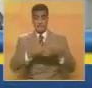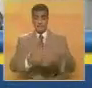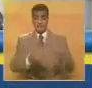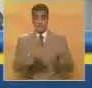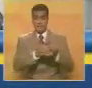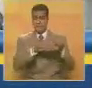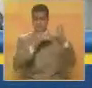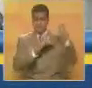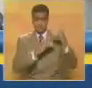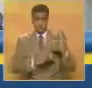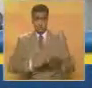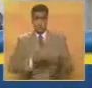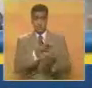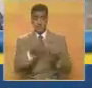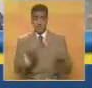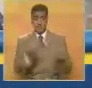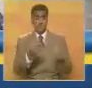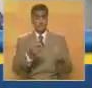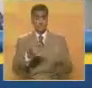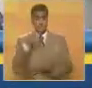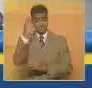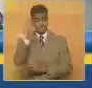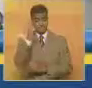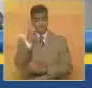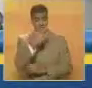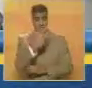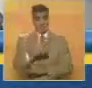misma estructura de precios, por lo que considera